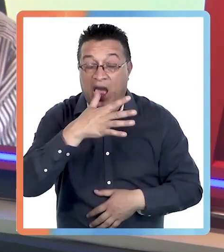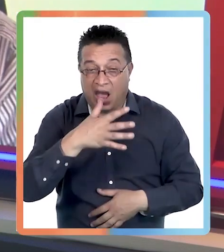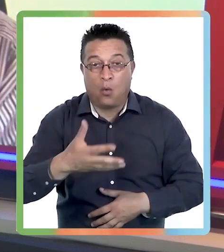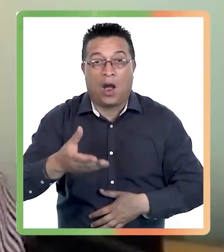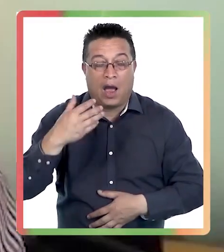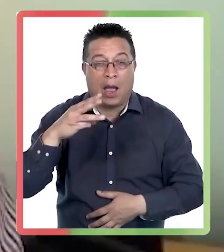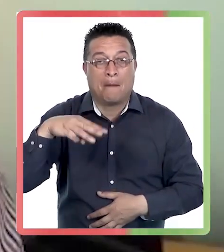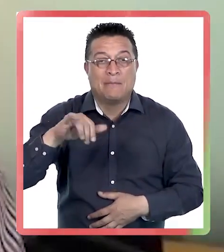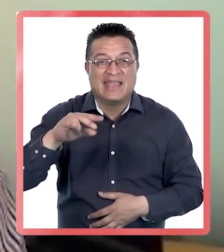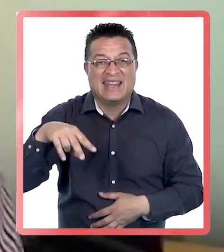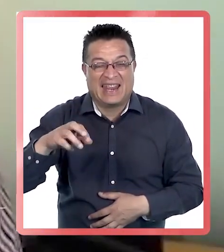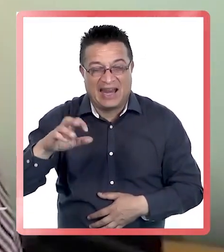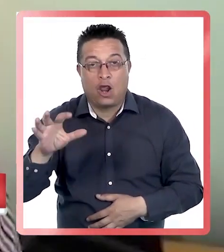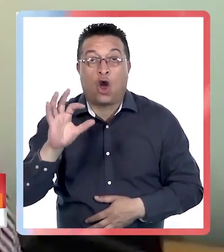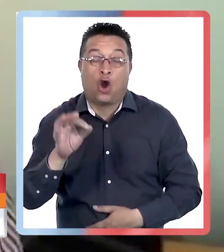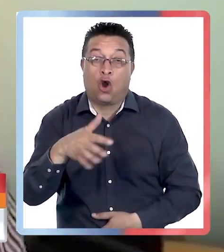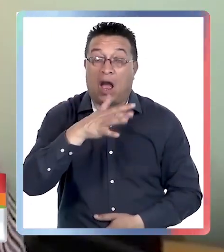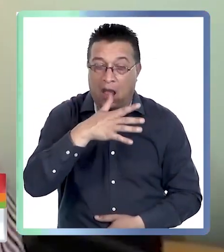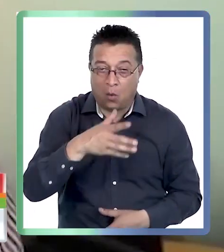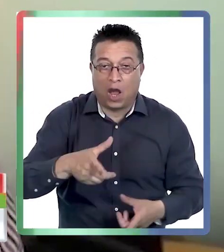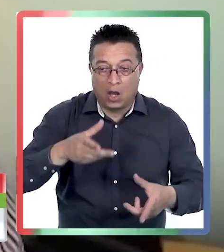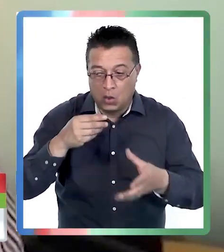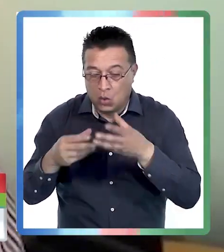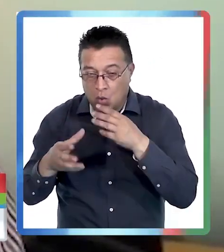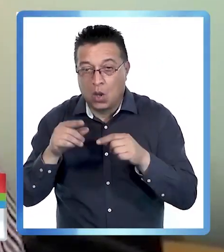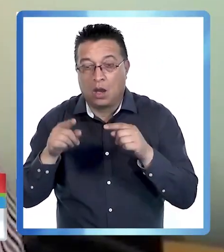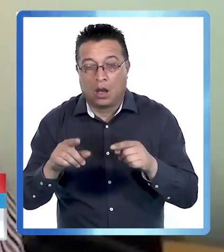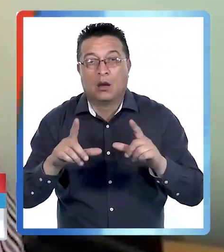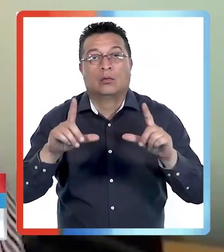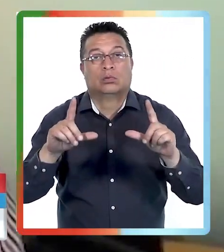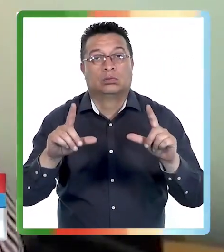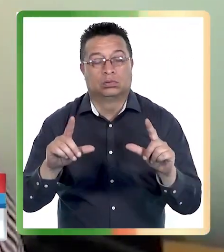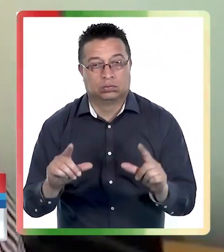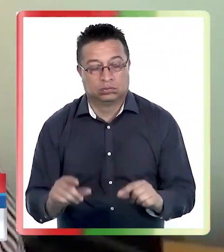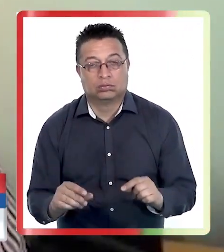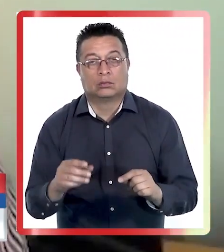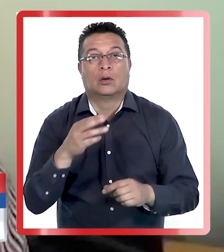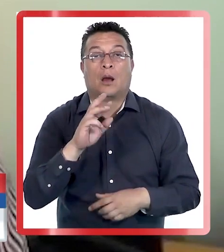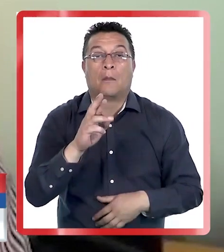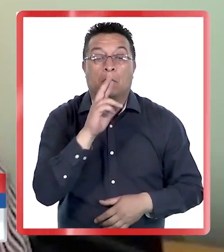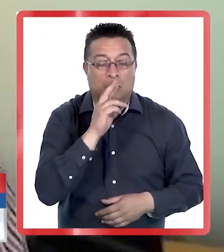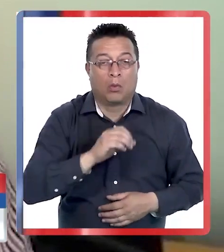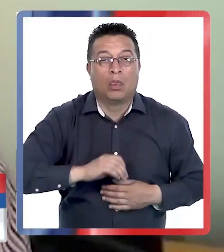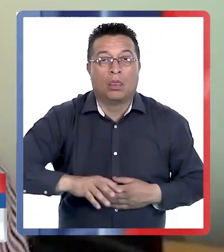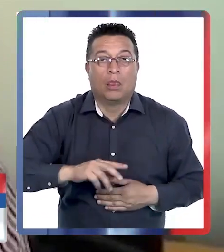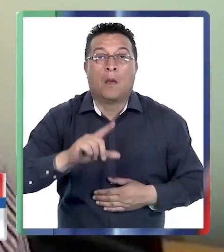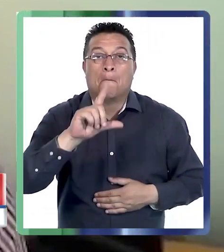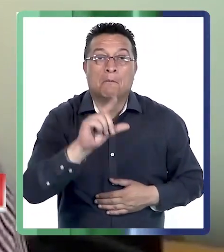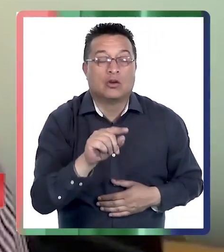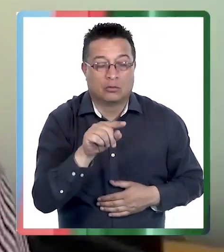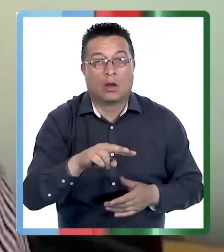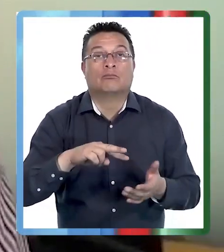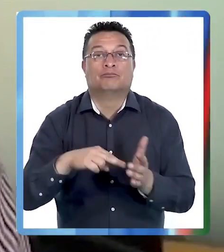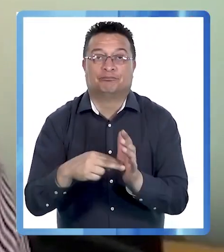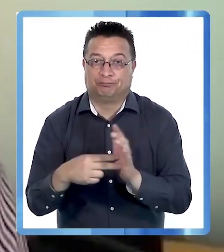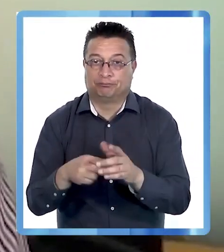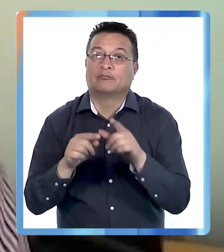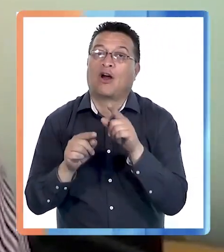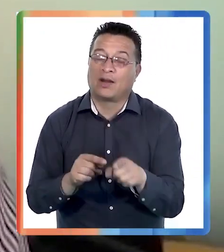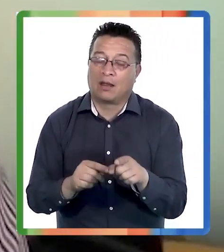de agua mineral o de agua propiamente tal, viene una reducción en la producción de orina, en fin, viene una serie de